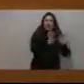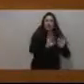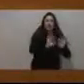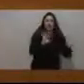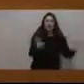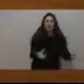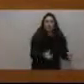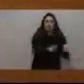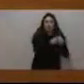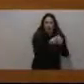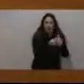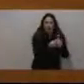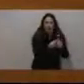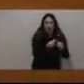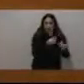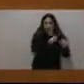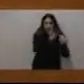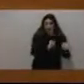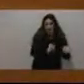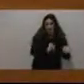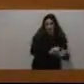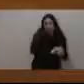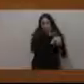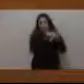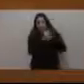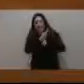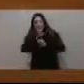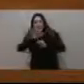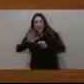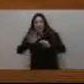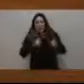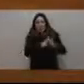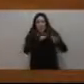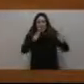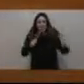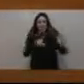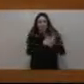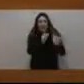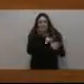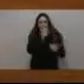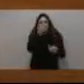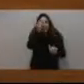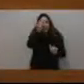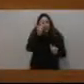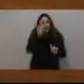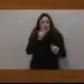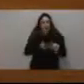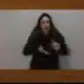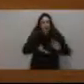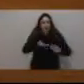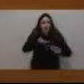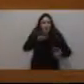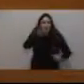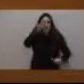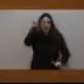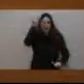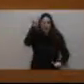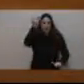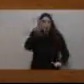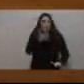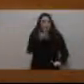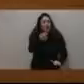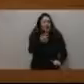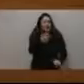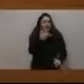del consumo energético al 35% en 2006. Las expectativas eran de un crecimiento continuado y de algo